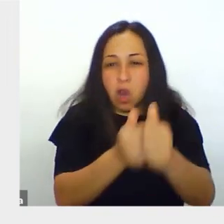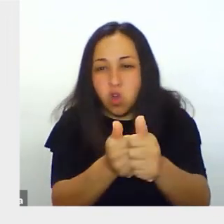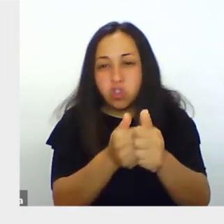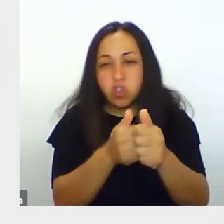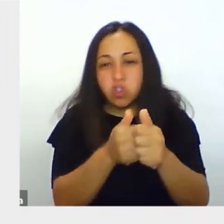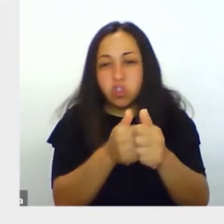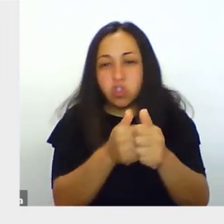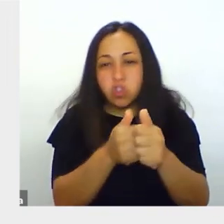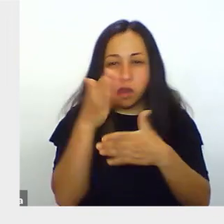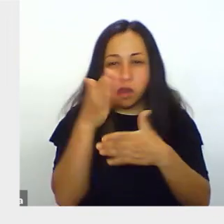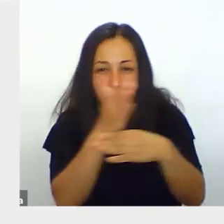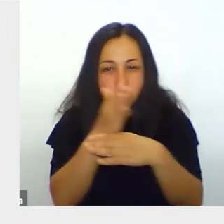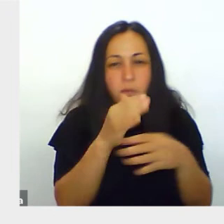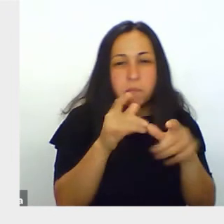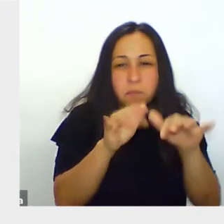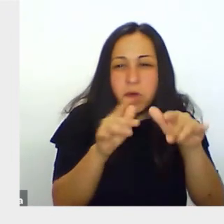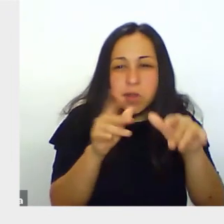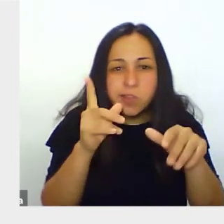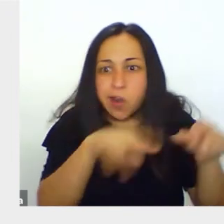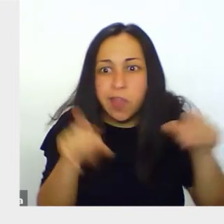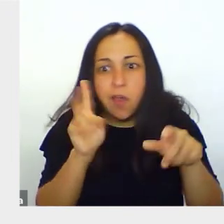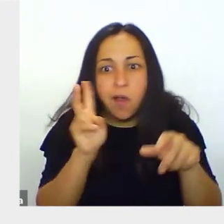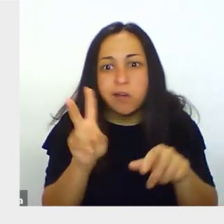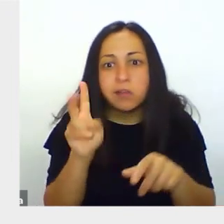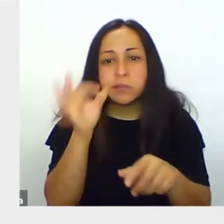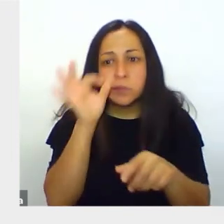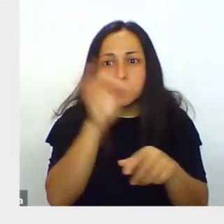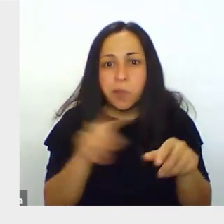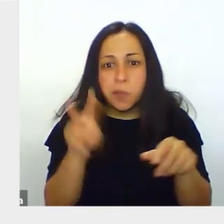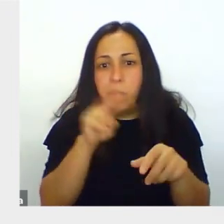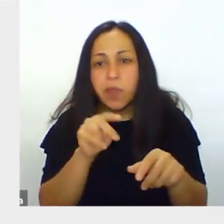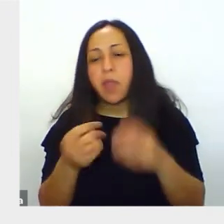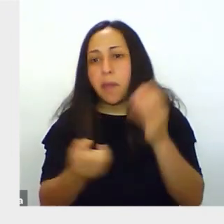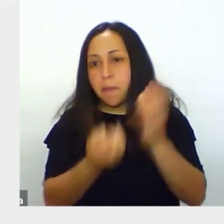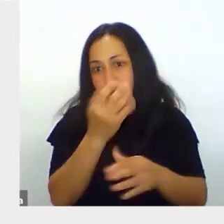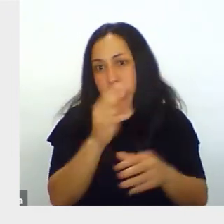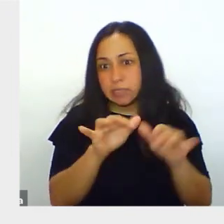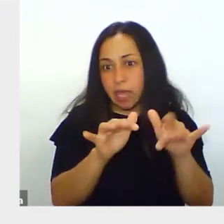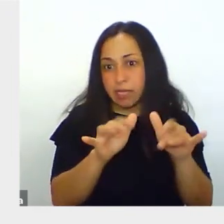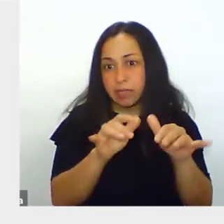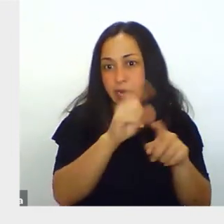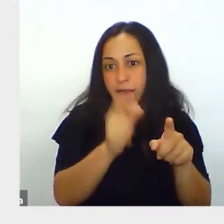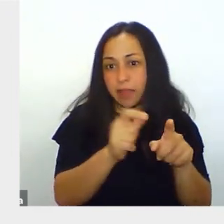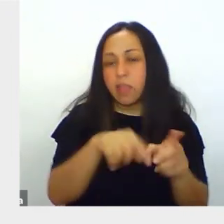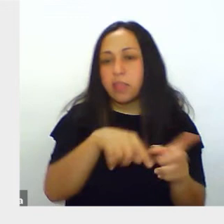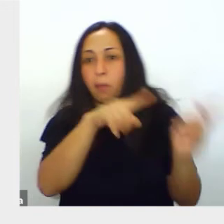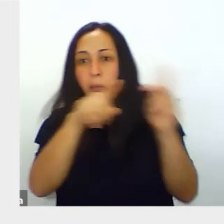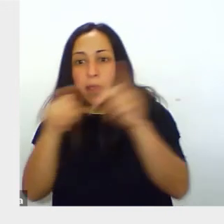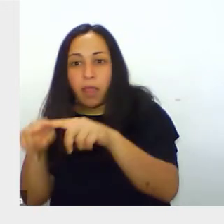empieza en internet, pero fácilmente se puede trasladar al espacio